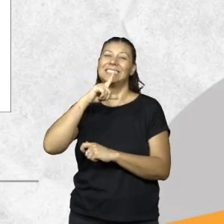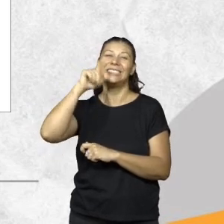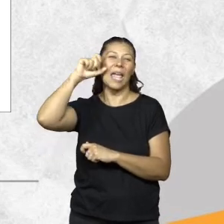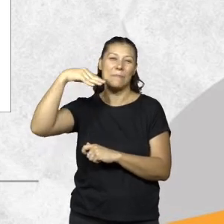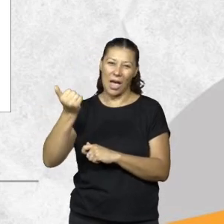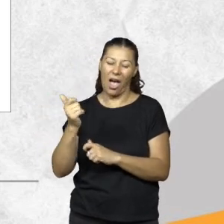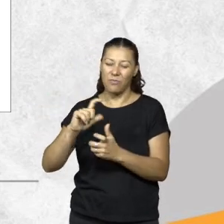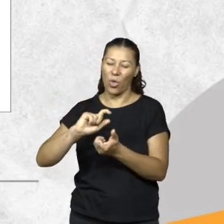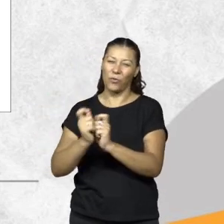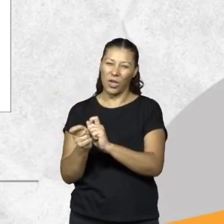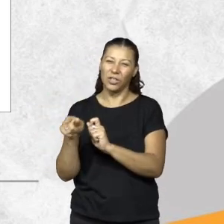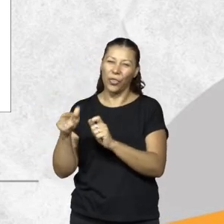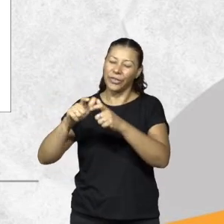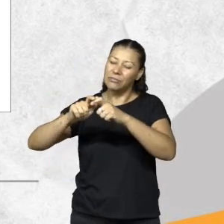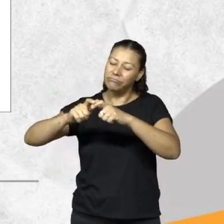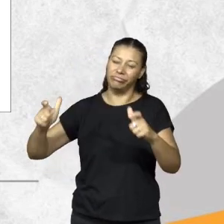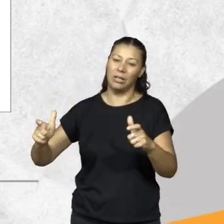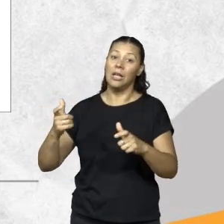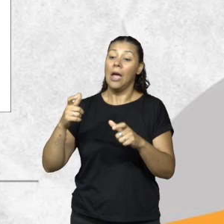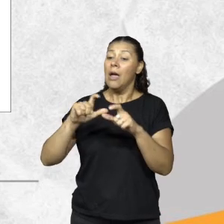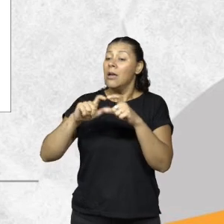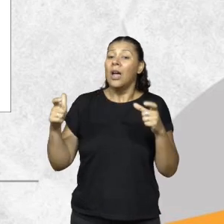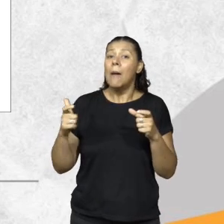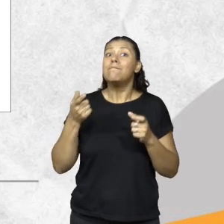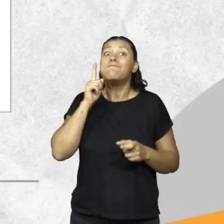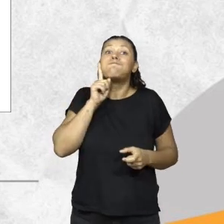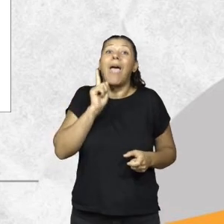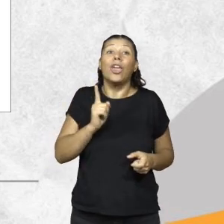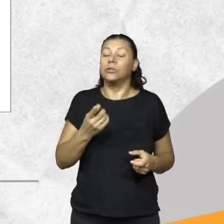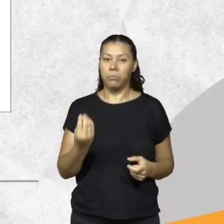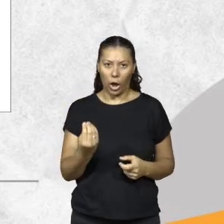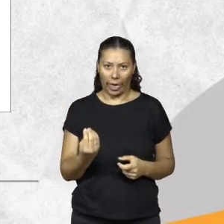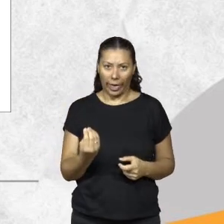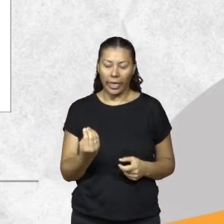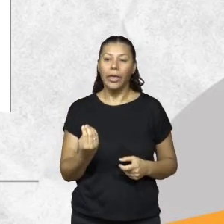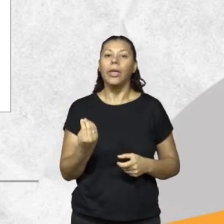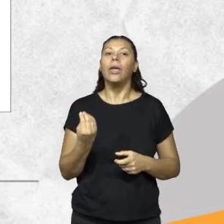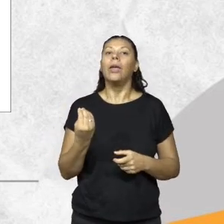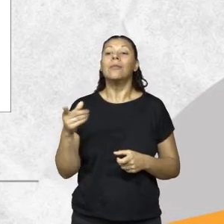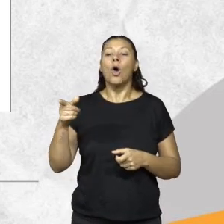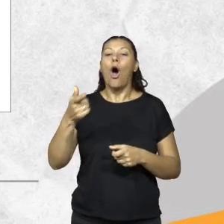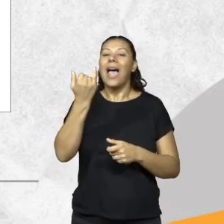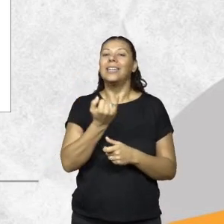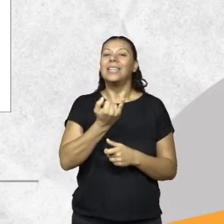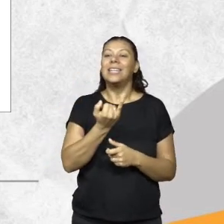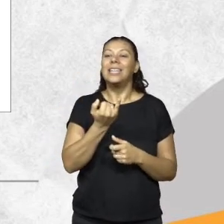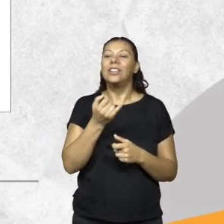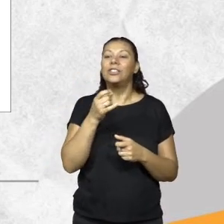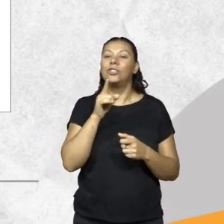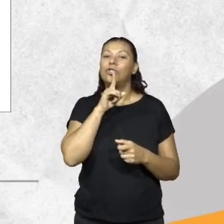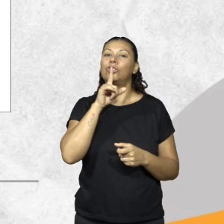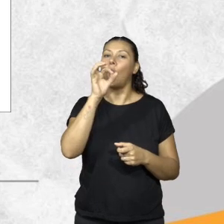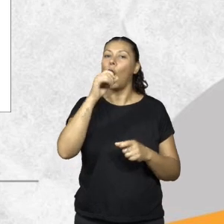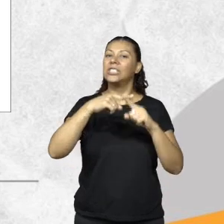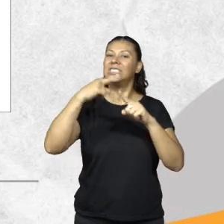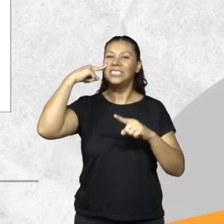Porque generan unas toxinas que pueden ser de 3 tipos, que pueden afectar o